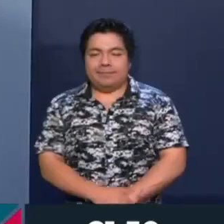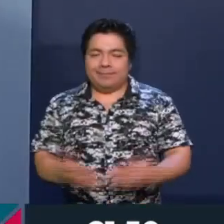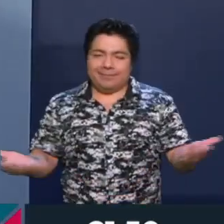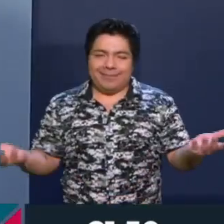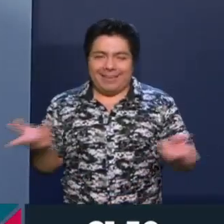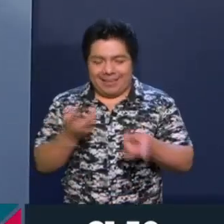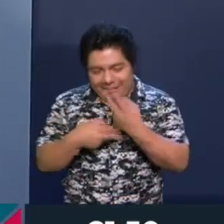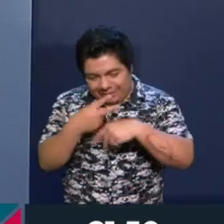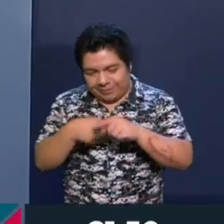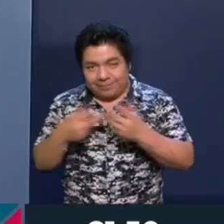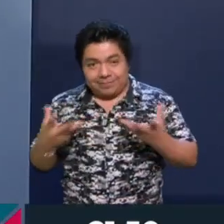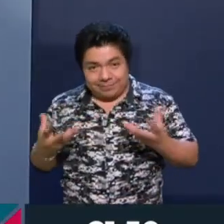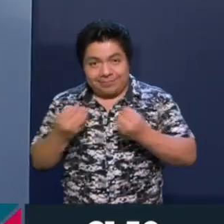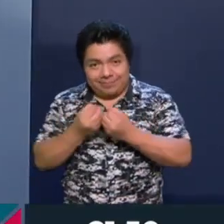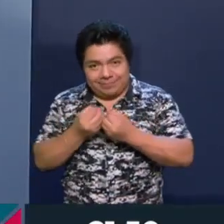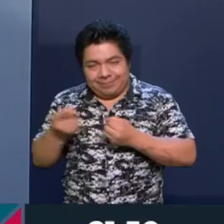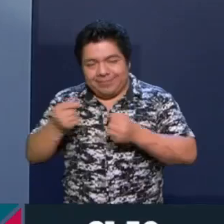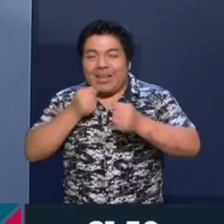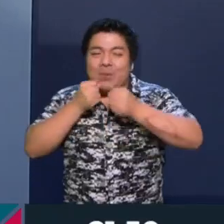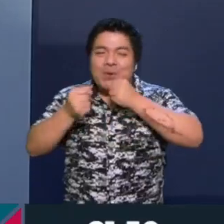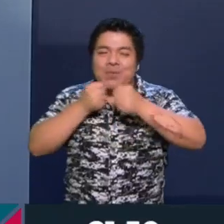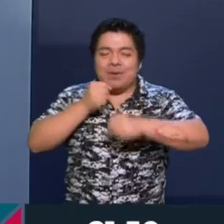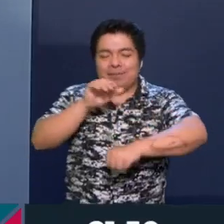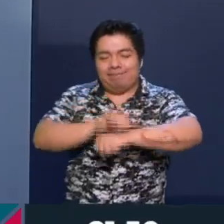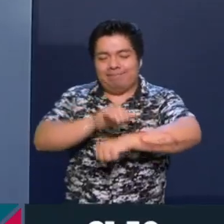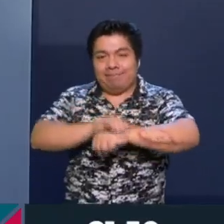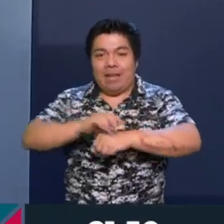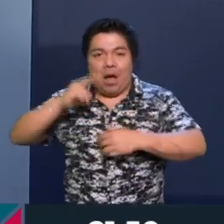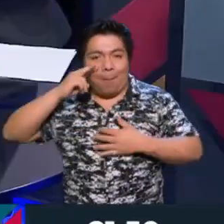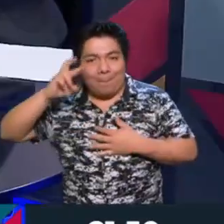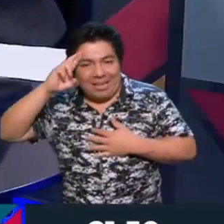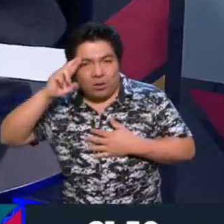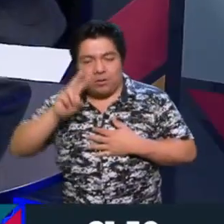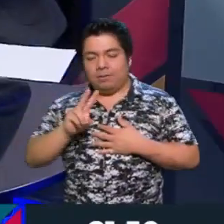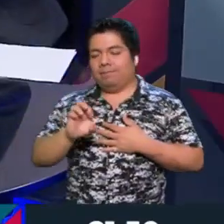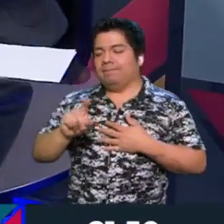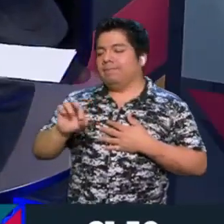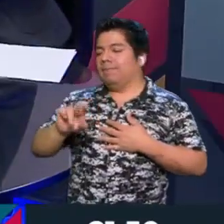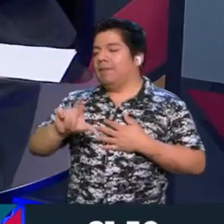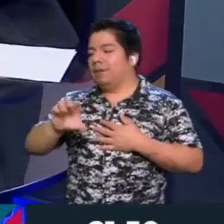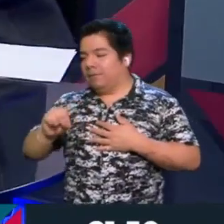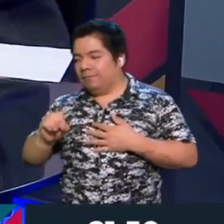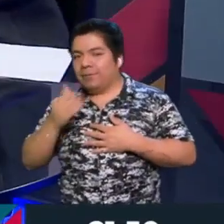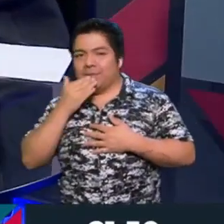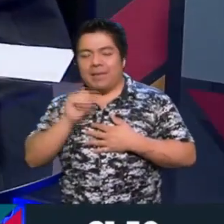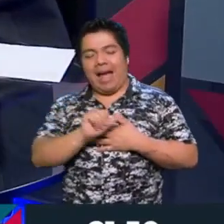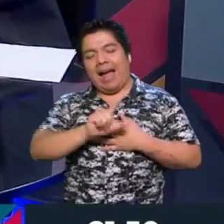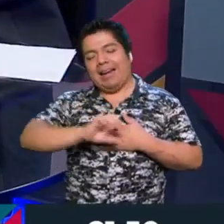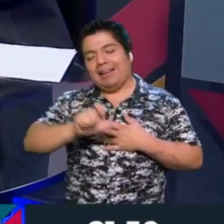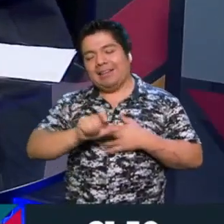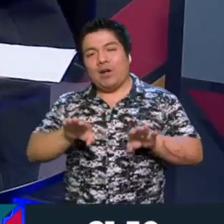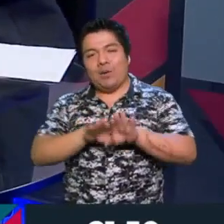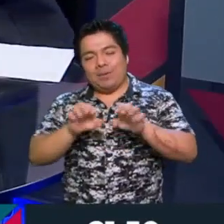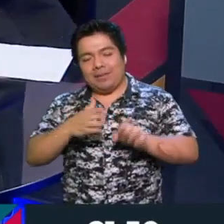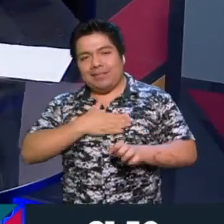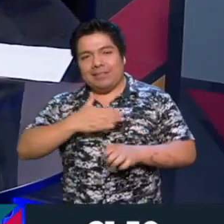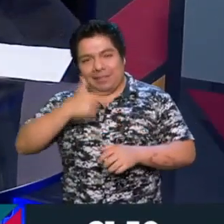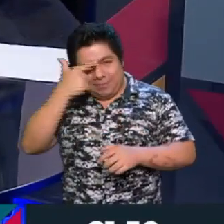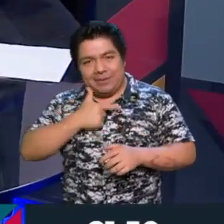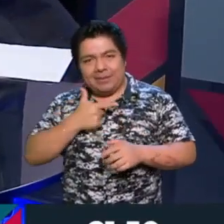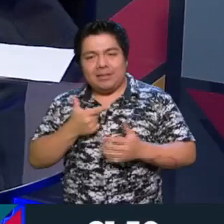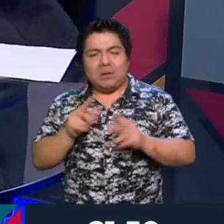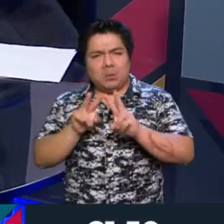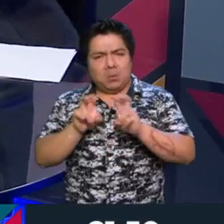Pues ya está con nosotros nuestro periodista y amigo Víctor Ronquillo. ¿Cómo estás? Bien, Alex, gusto de saludarte. Muy buenas noches. Oye, pues hoy nos traes